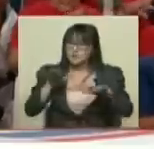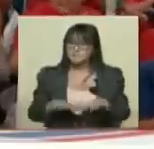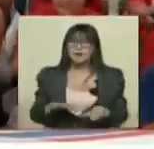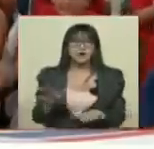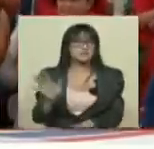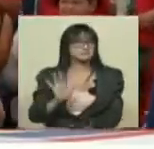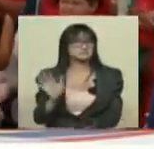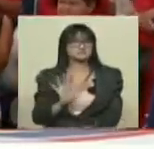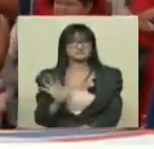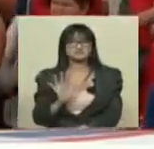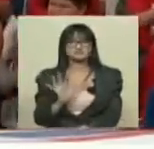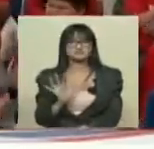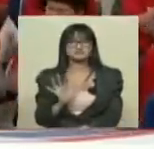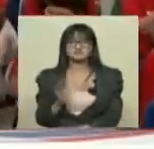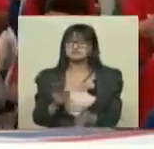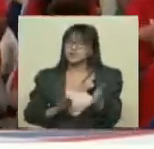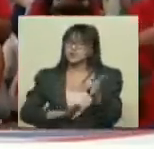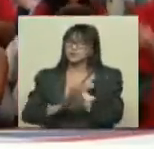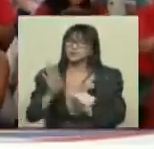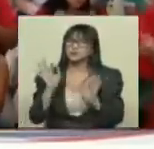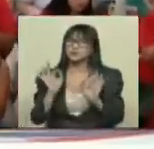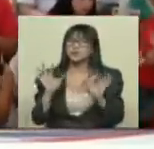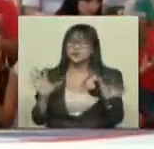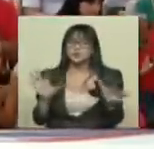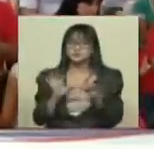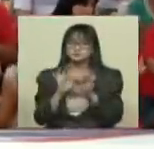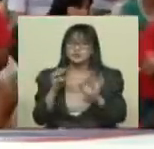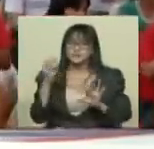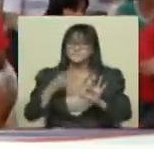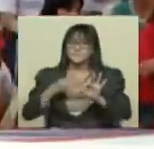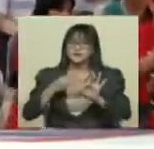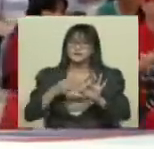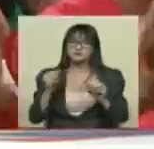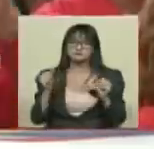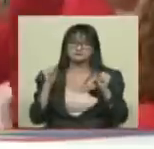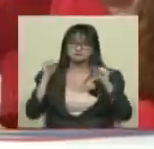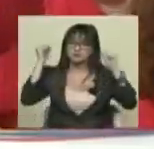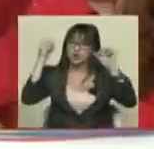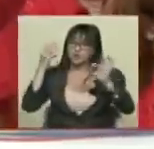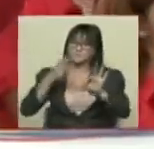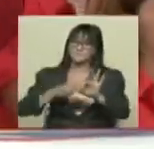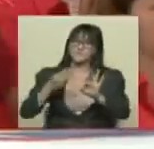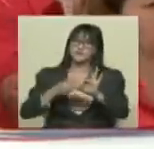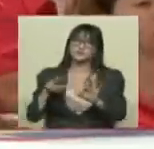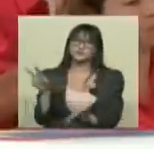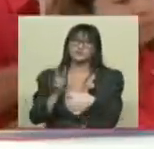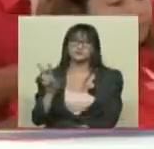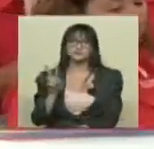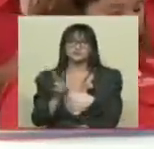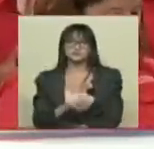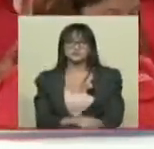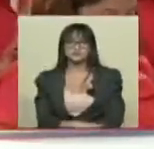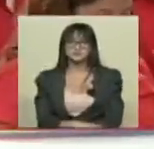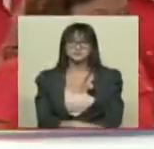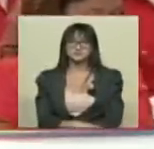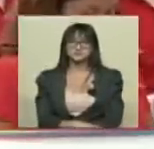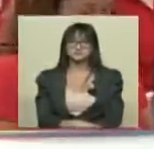nadie, y lo que vamos es pa'lante con el Petro. ¡Que viva el Petro de Venezuela!